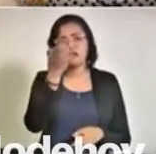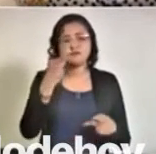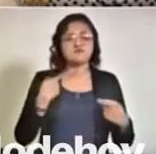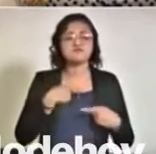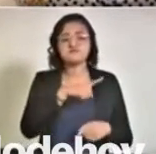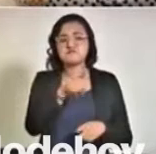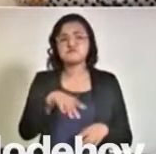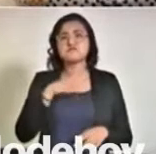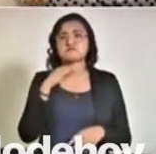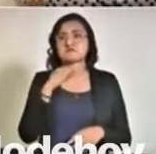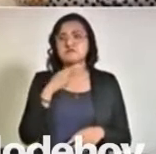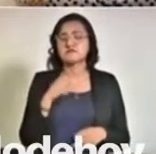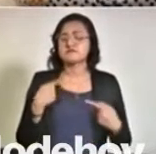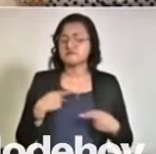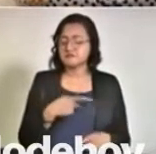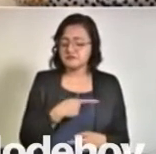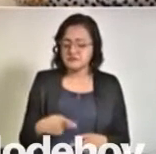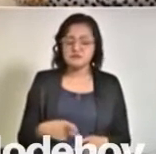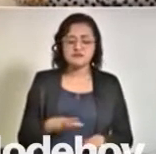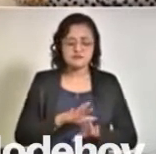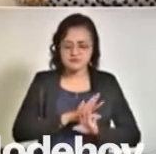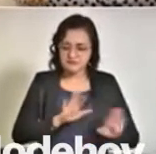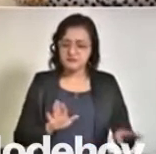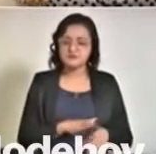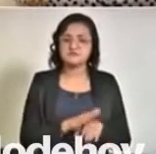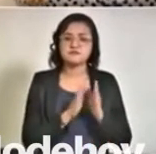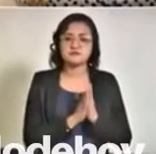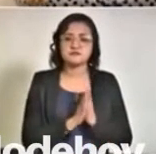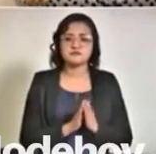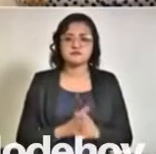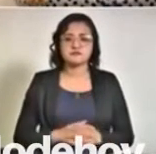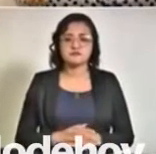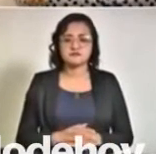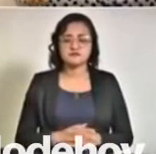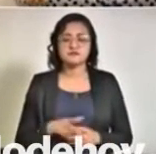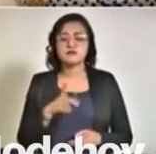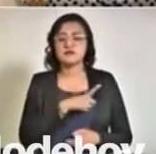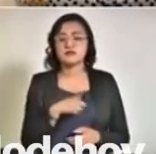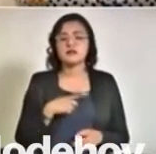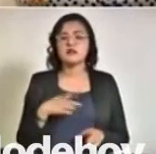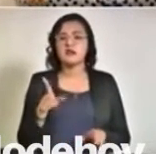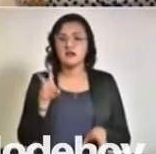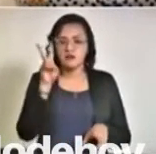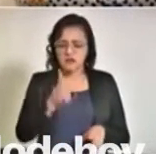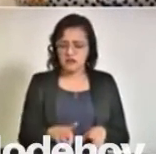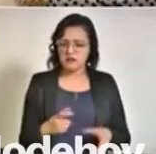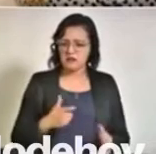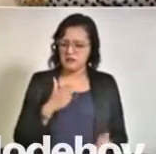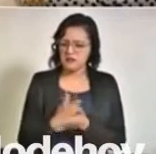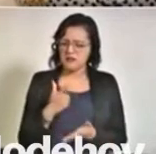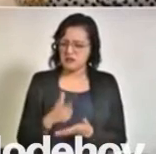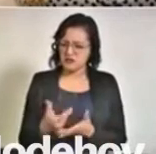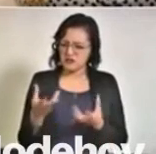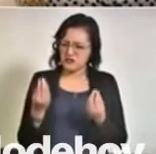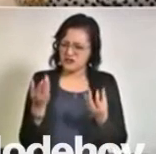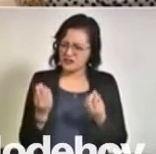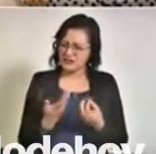pobre sean en lo personal enriquecido enormemente